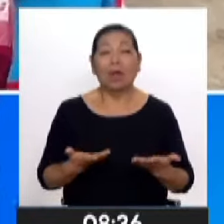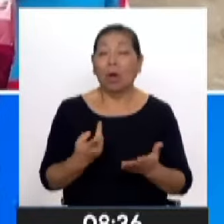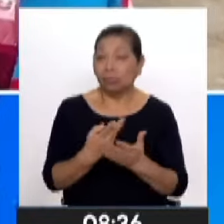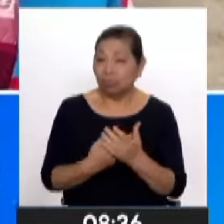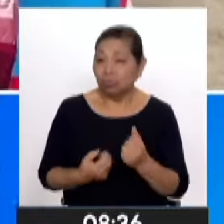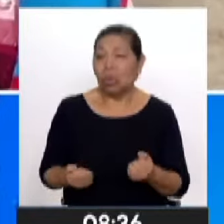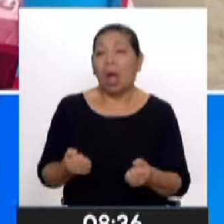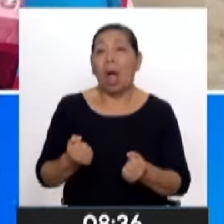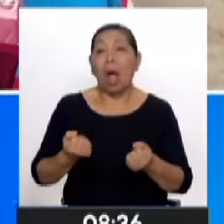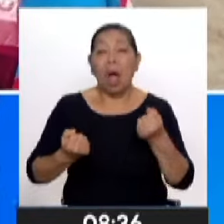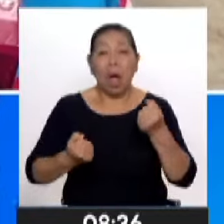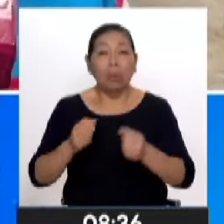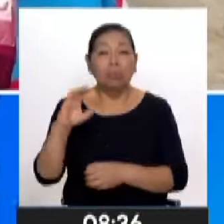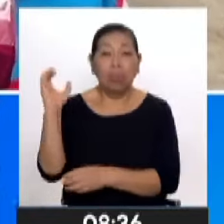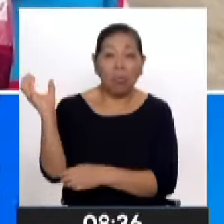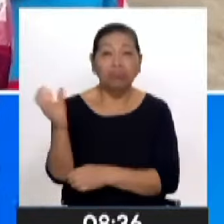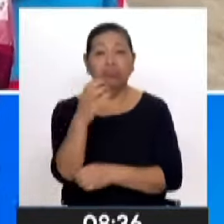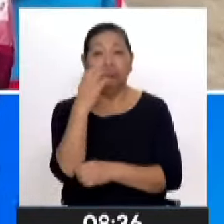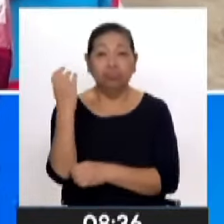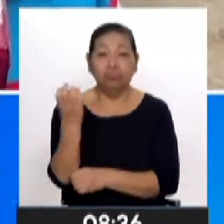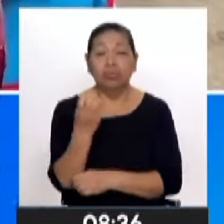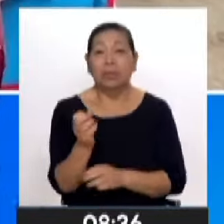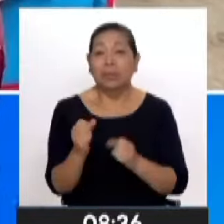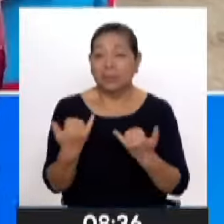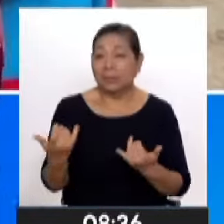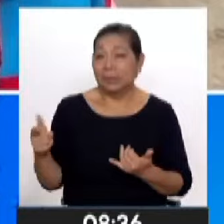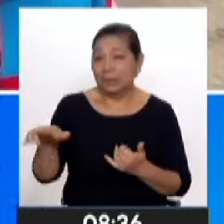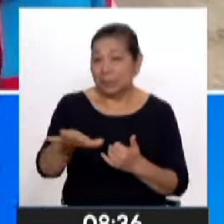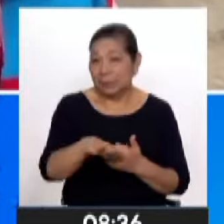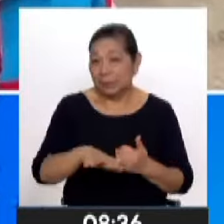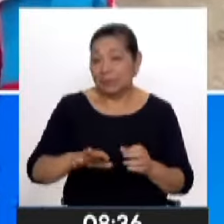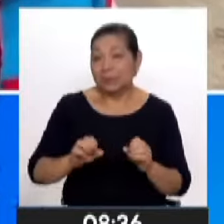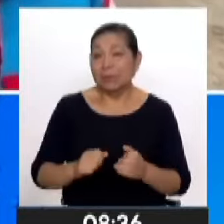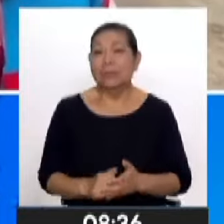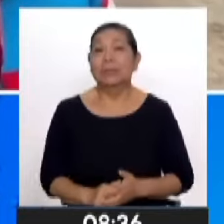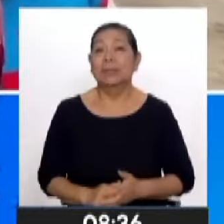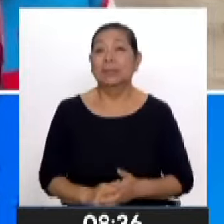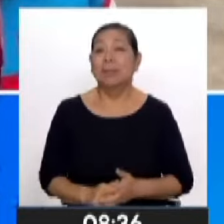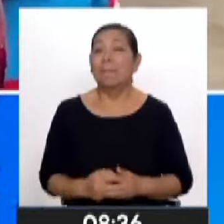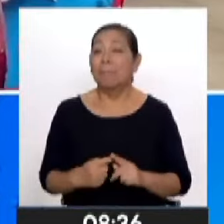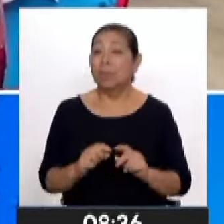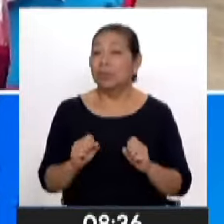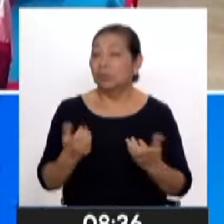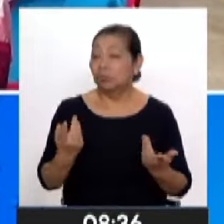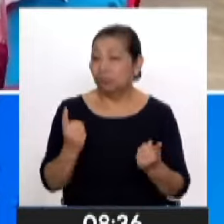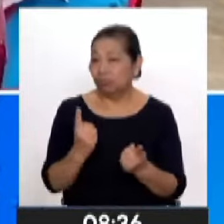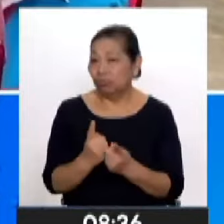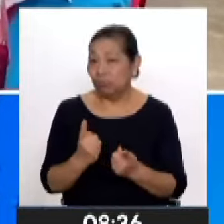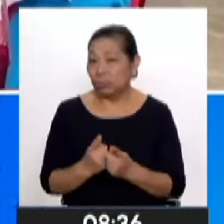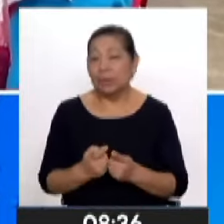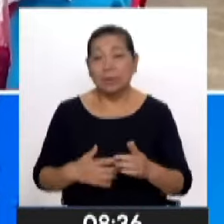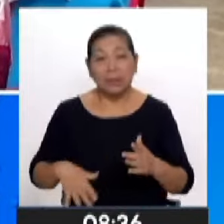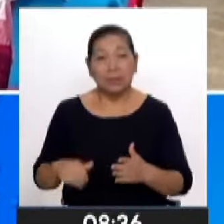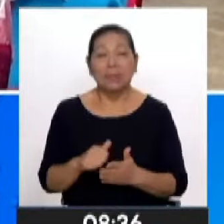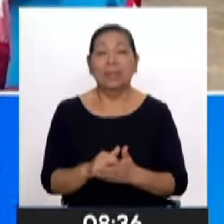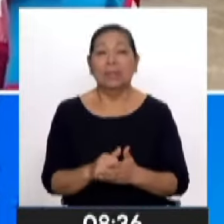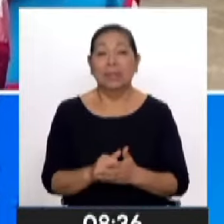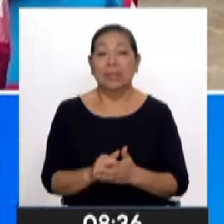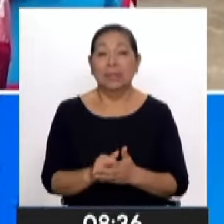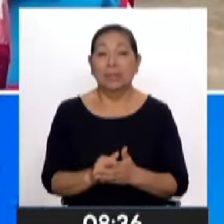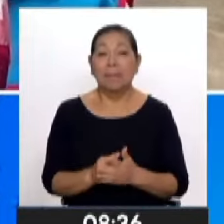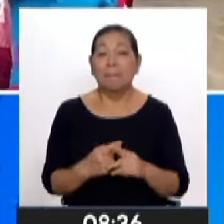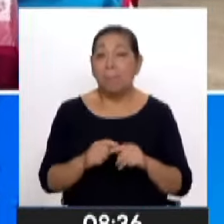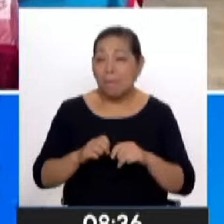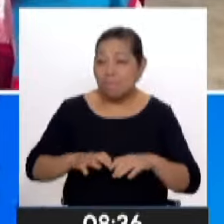enviando las ambulancias que están atentos a la alerta cuando se encuentran eventos en las playas de manera